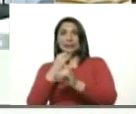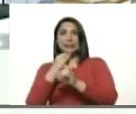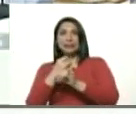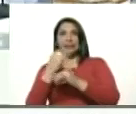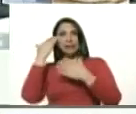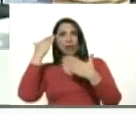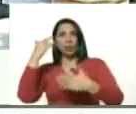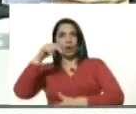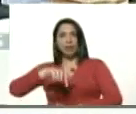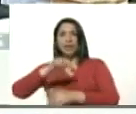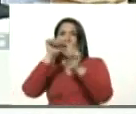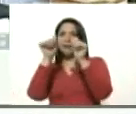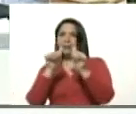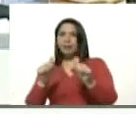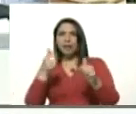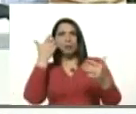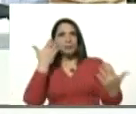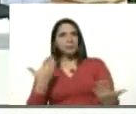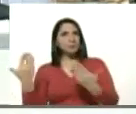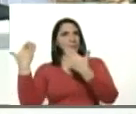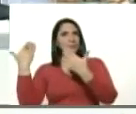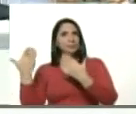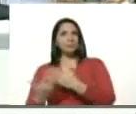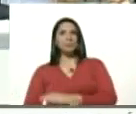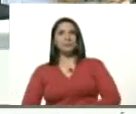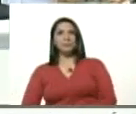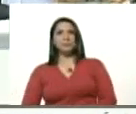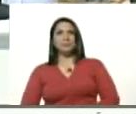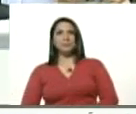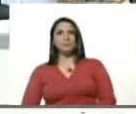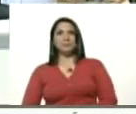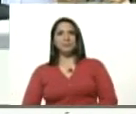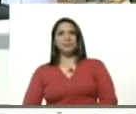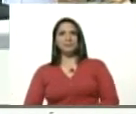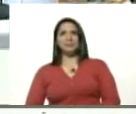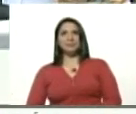desde aquí hasta los artesanos. Adelante, presidente.